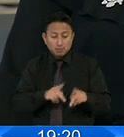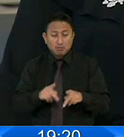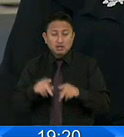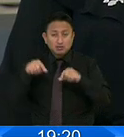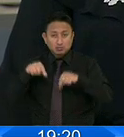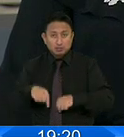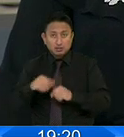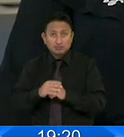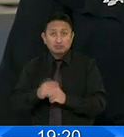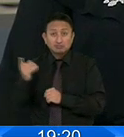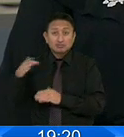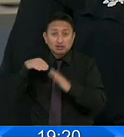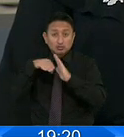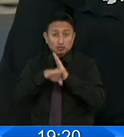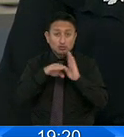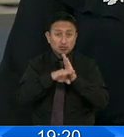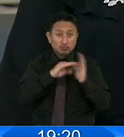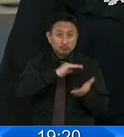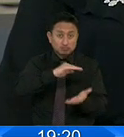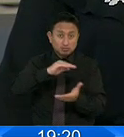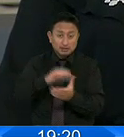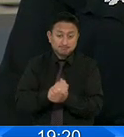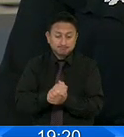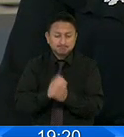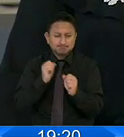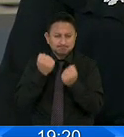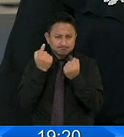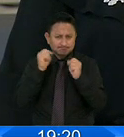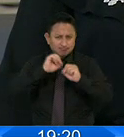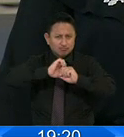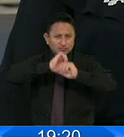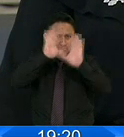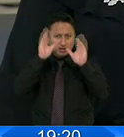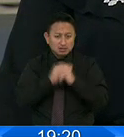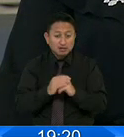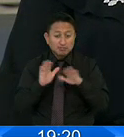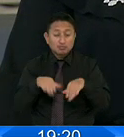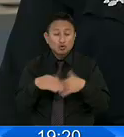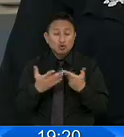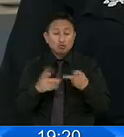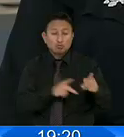de almacenamiento. Además, tener claro el plan de inmunización.